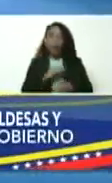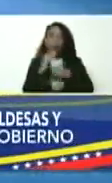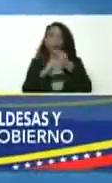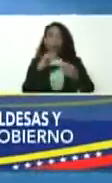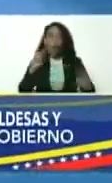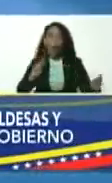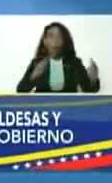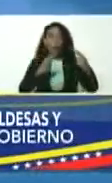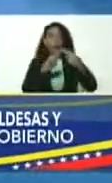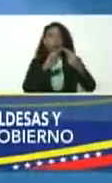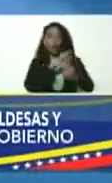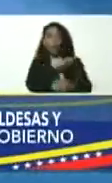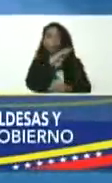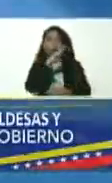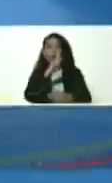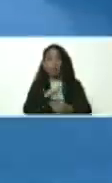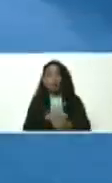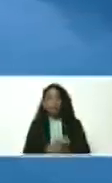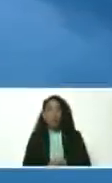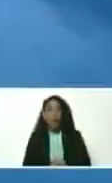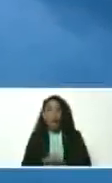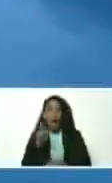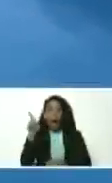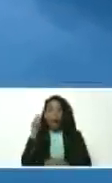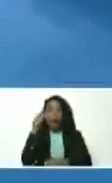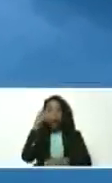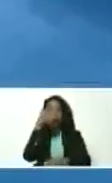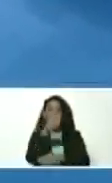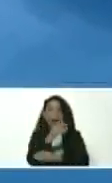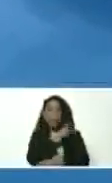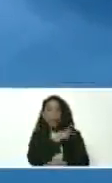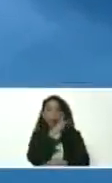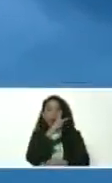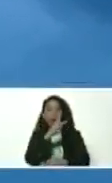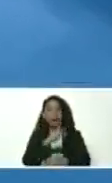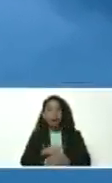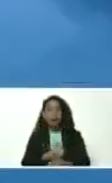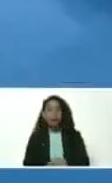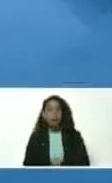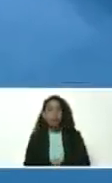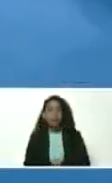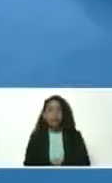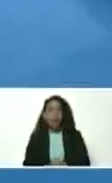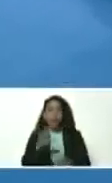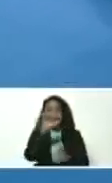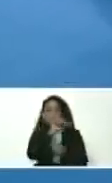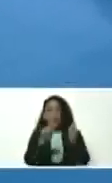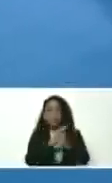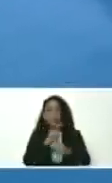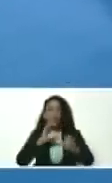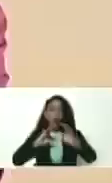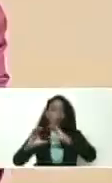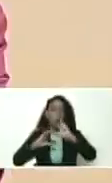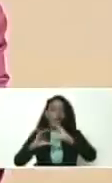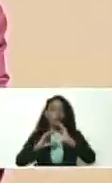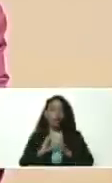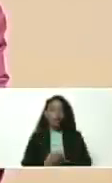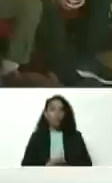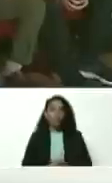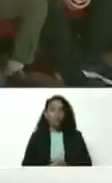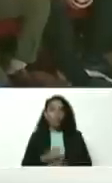poetas allá estuvieron el poeta vicepresidente de comunicación